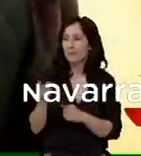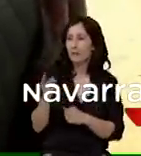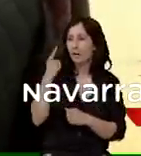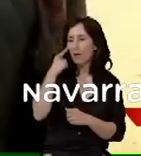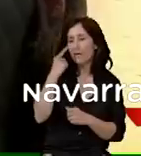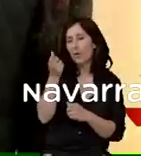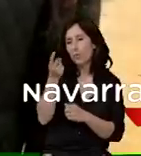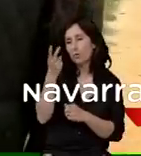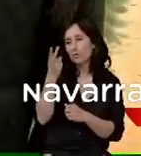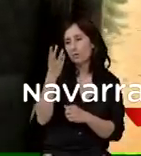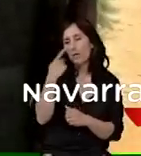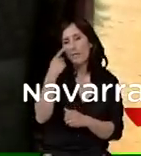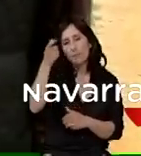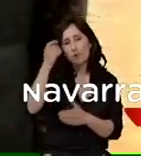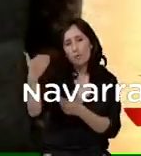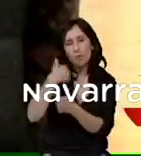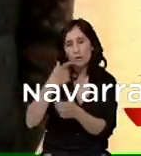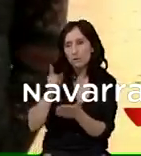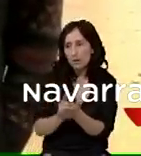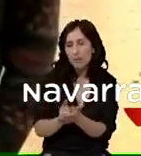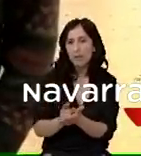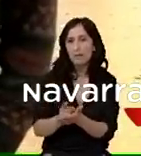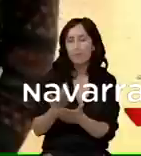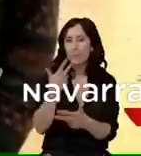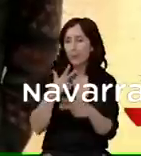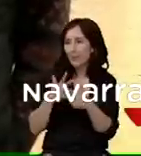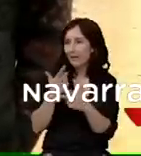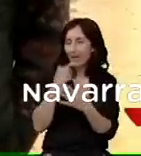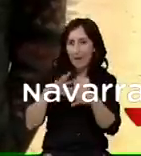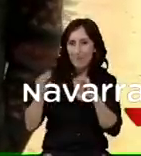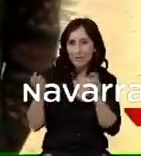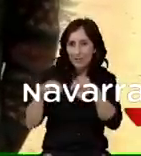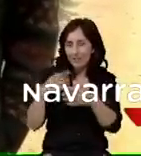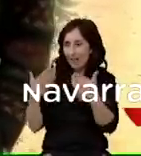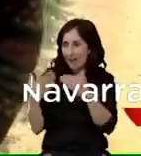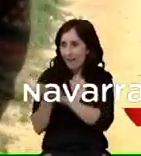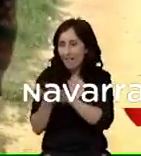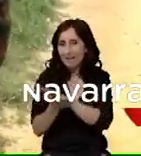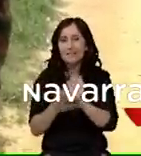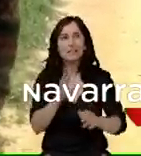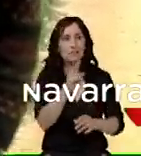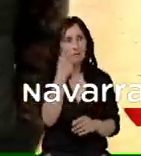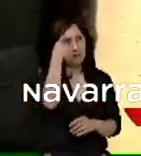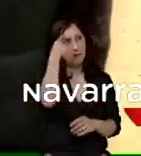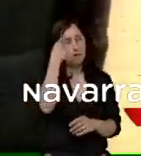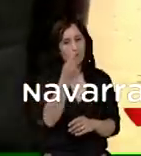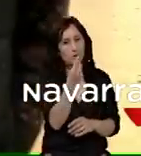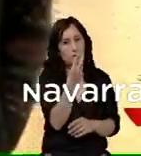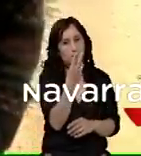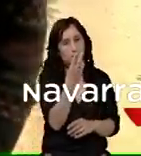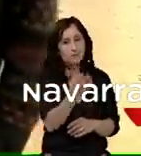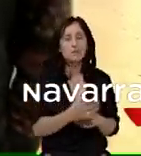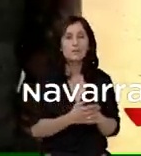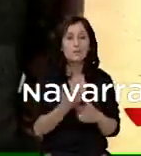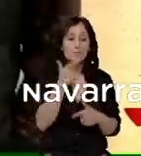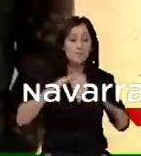volver otra vez a Cabanillas? Sí, los apuntaba. bar a juntarte con los amigos? Y los apuntaba en la pared. Claro, como he vivido mucho